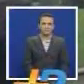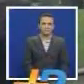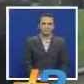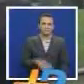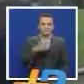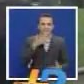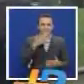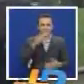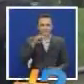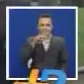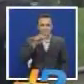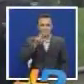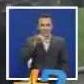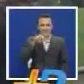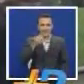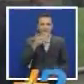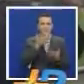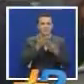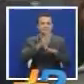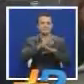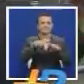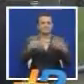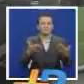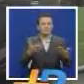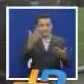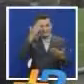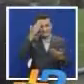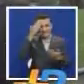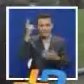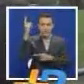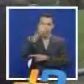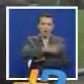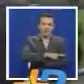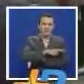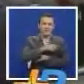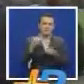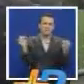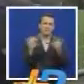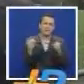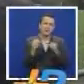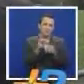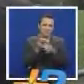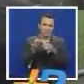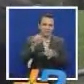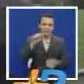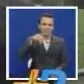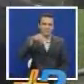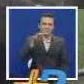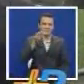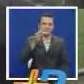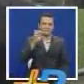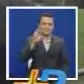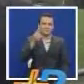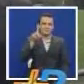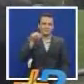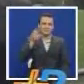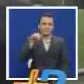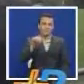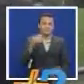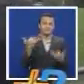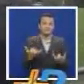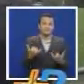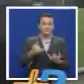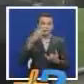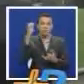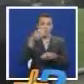María Fernanda, hola, buena tarde, ¿qué tal? Sigue siendo día frío en Ámsterdam. Segunda práctica de entrenamiento de la selección colombiana de Pekerman antes de